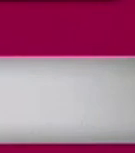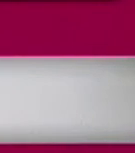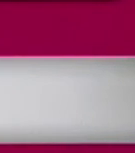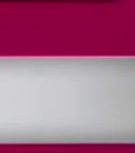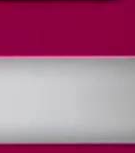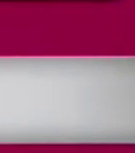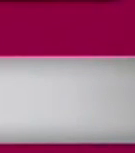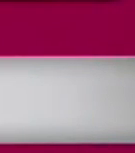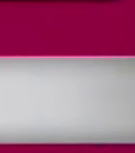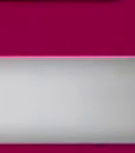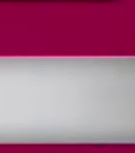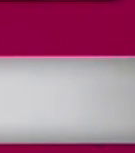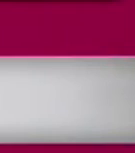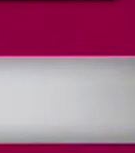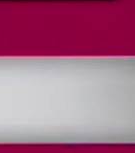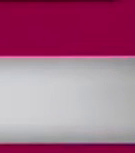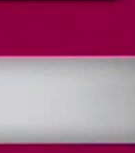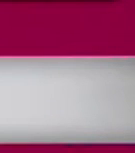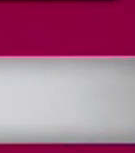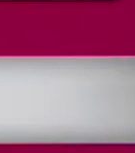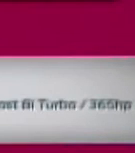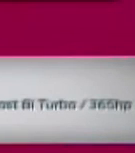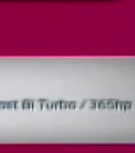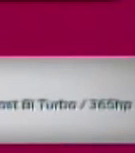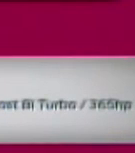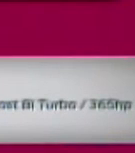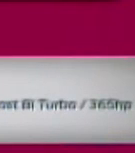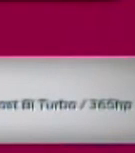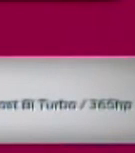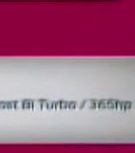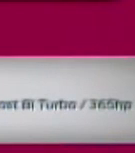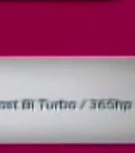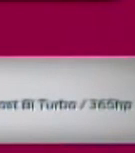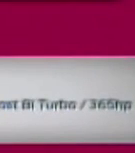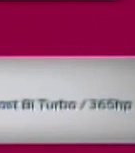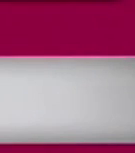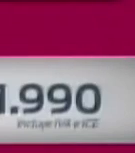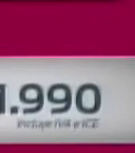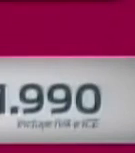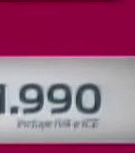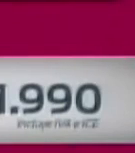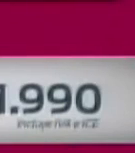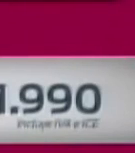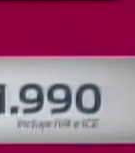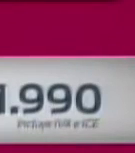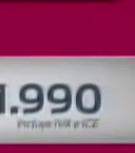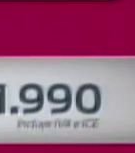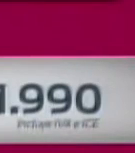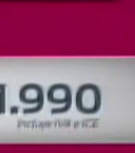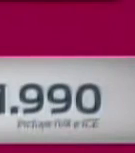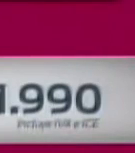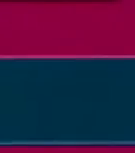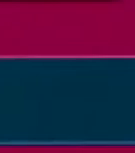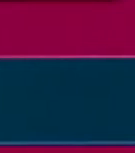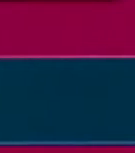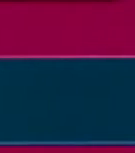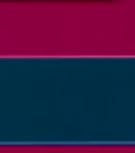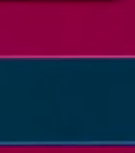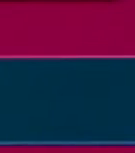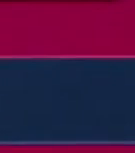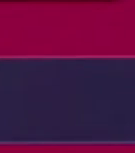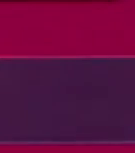hombres y que pueden llegar a estos puestos de liderazgo. Además, la otra parte, la otra rama